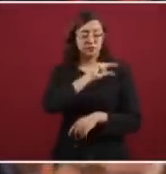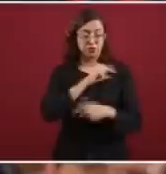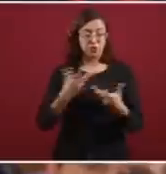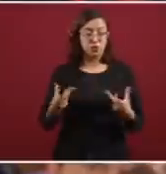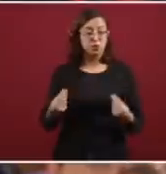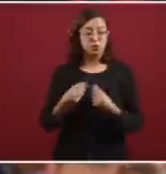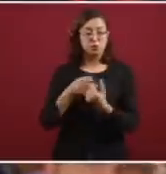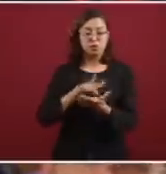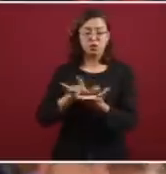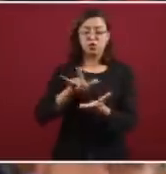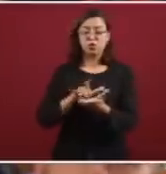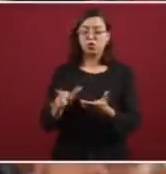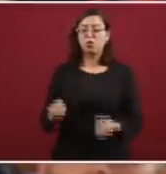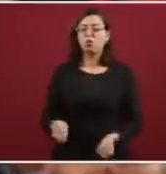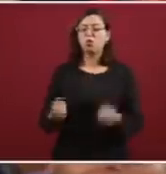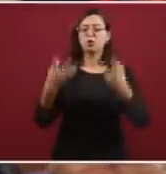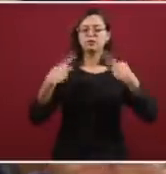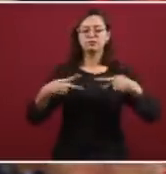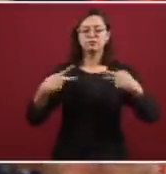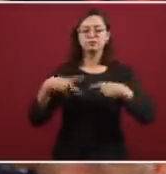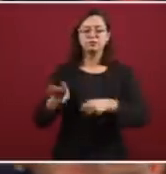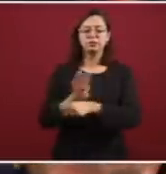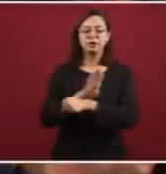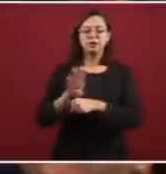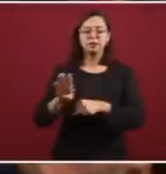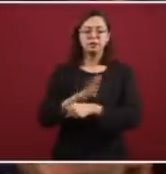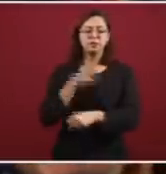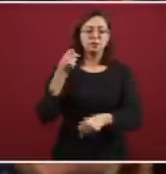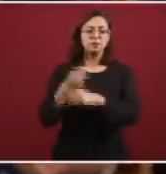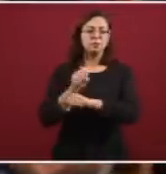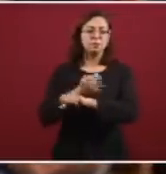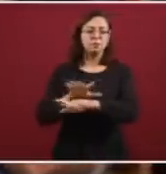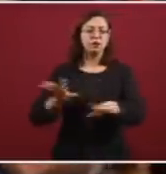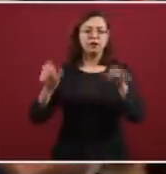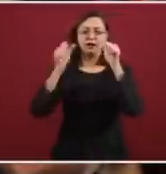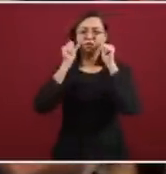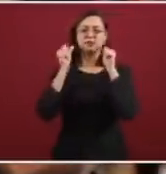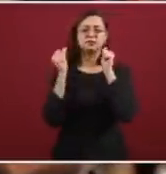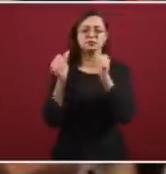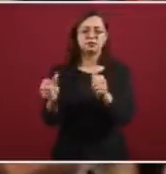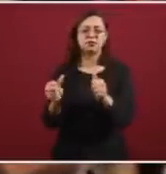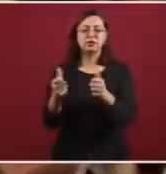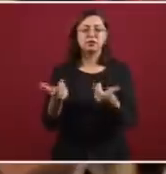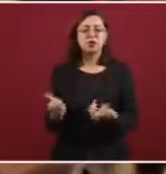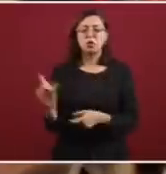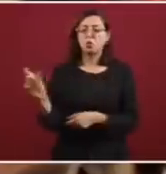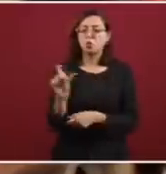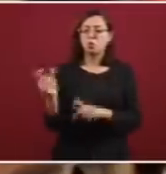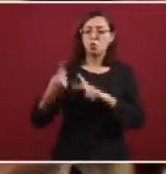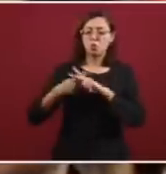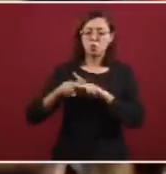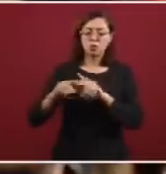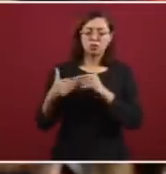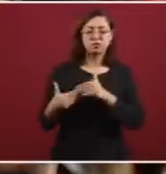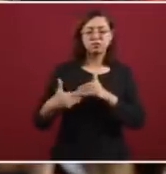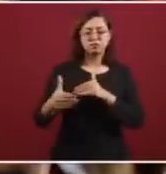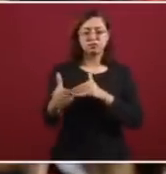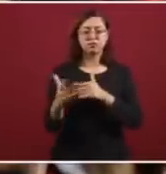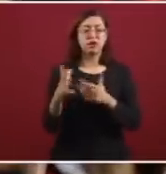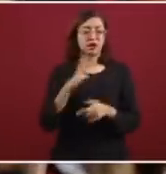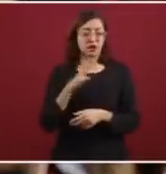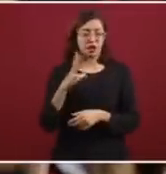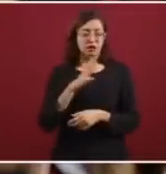se establecerían? ¿A cuántas personas se pretende dar atención? ¿Y a partir de cuándo iniciarían, si se